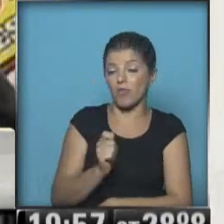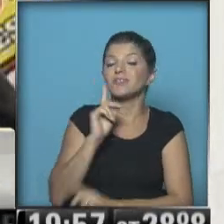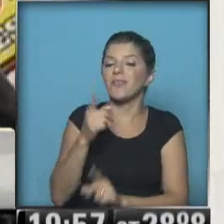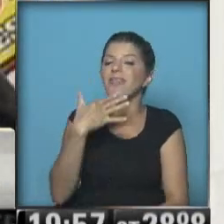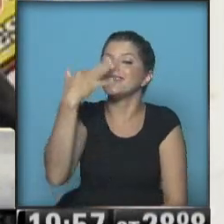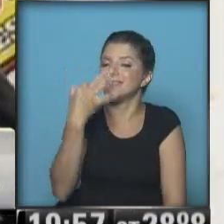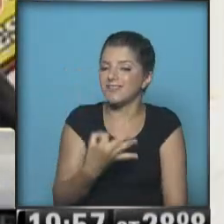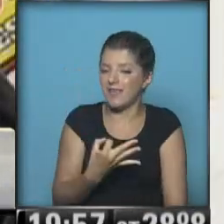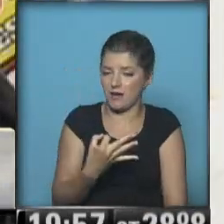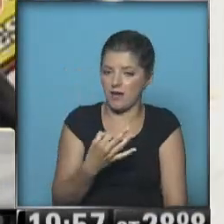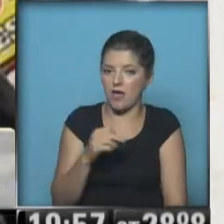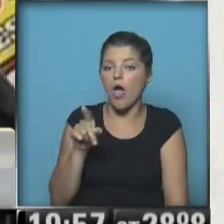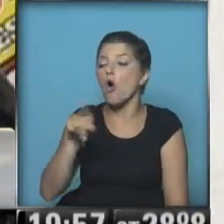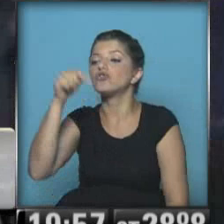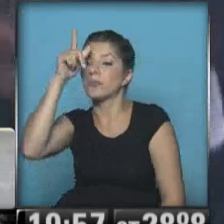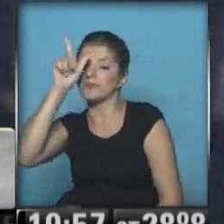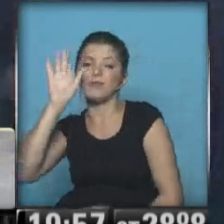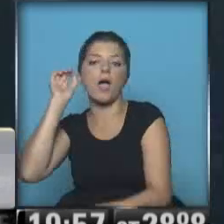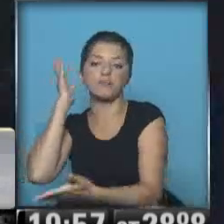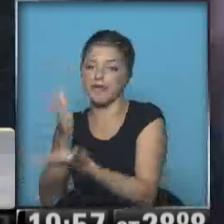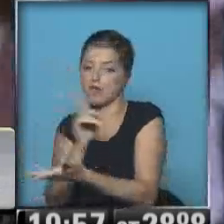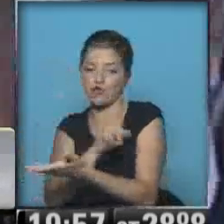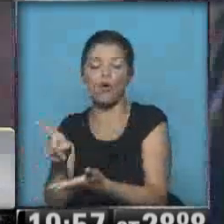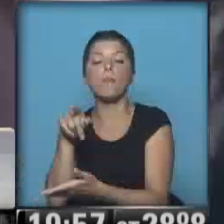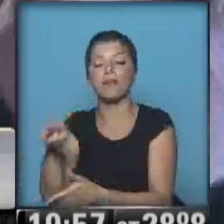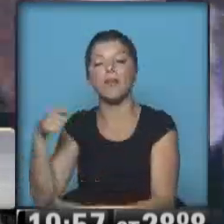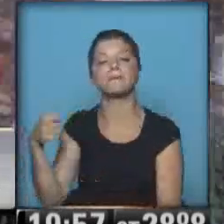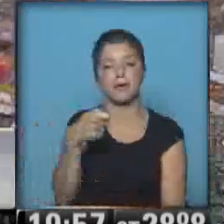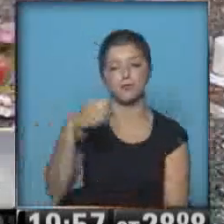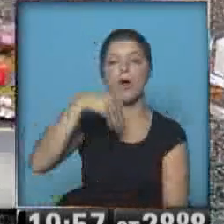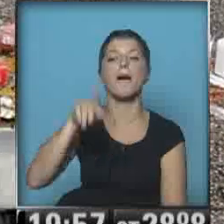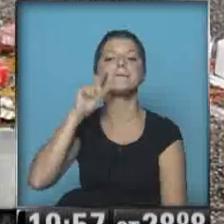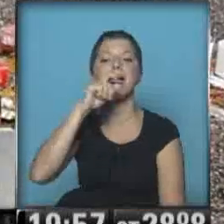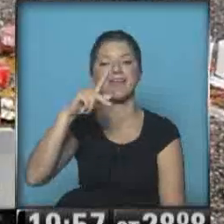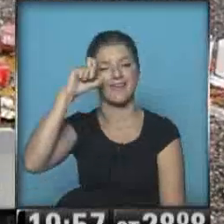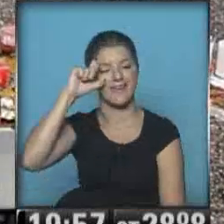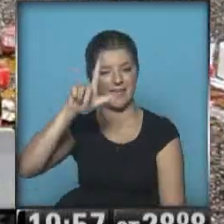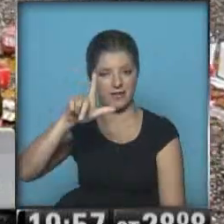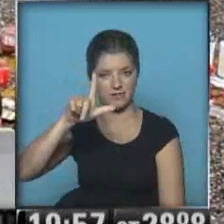no acusar a otro policía por el asesinato de Michael Brown.